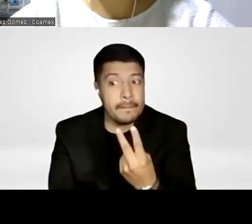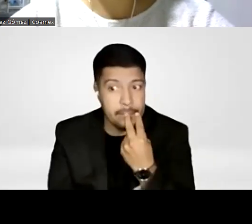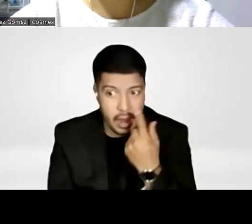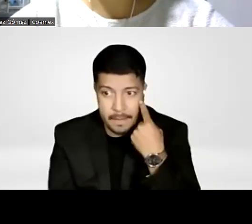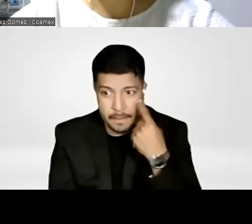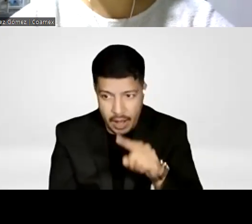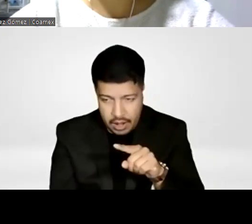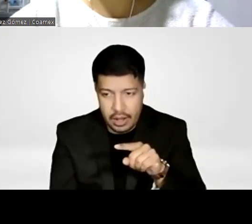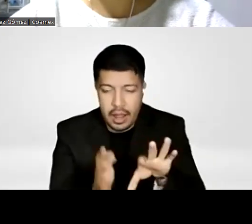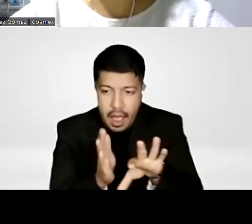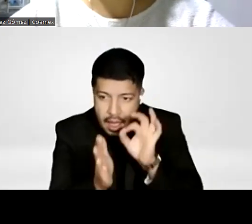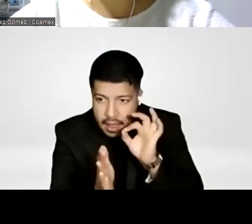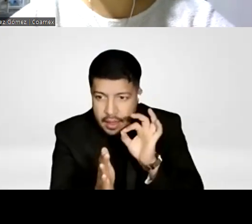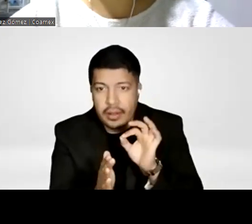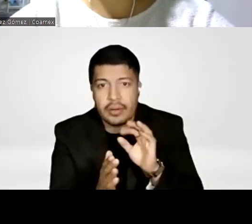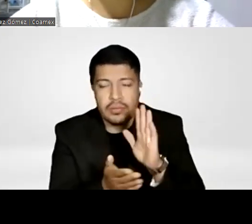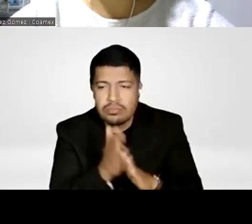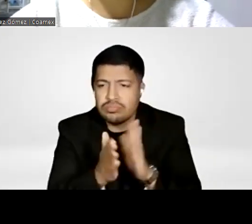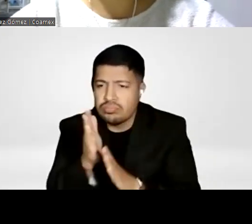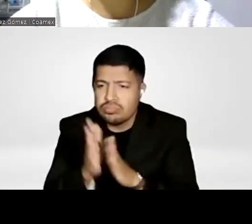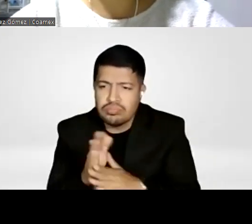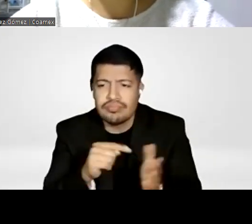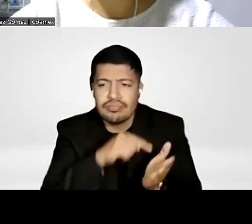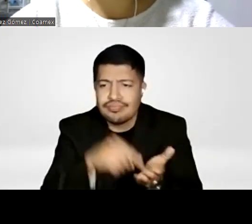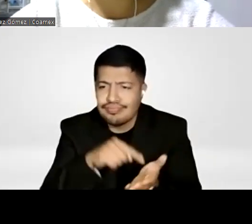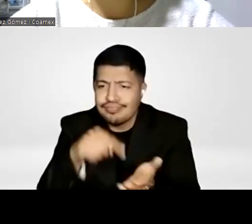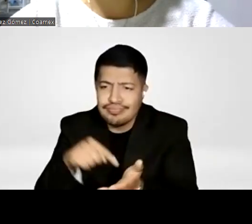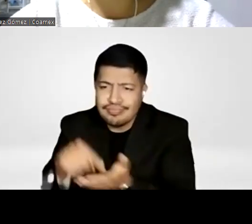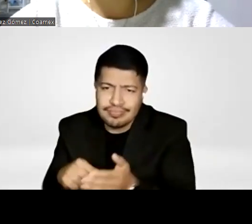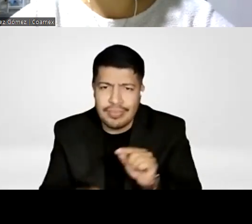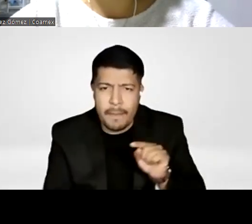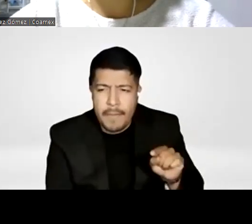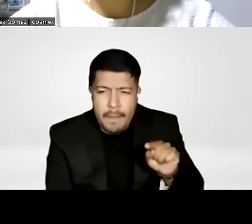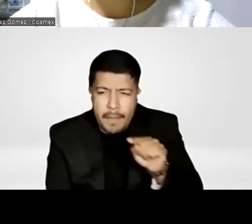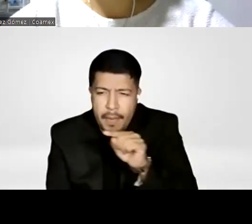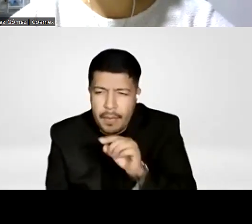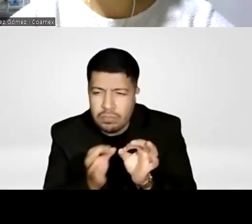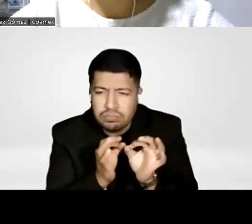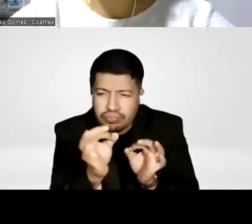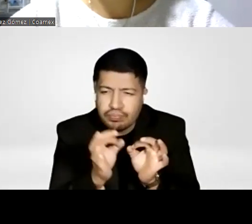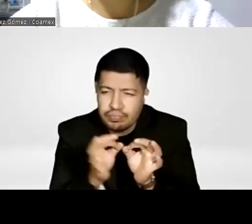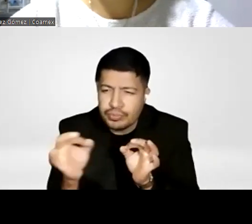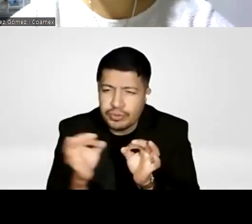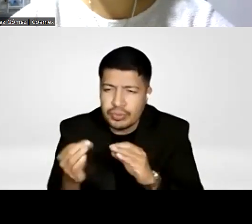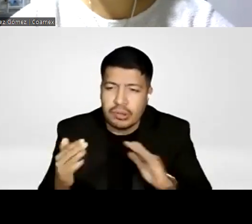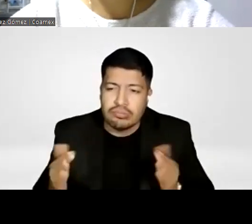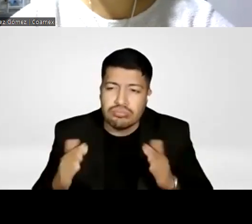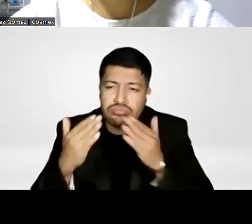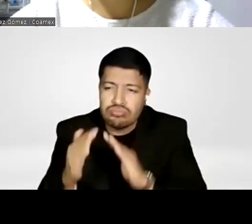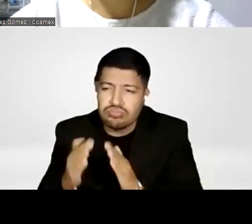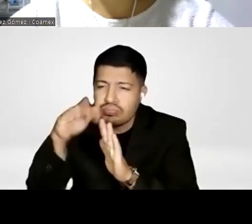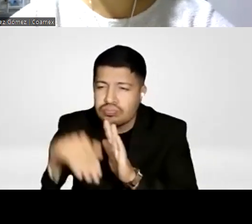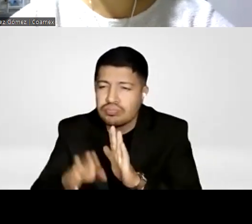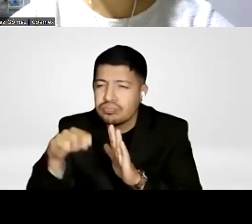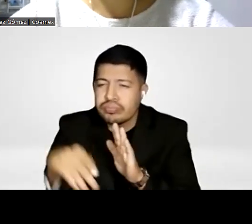sino también a la sierra y a otros lugares, sectores vulnerables donde de pronto no llega esta información. Es mucho